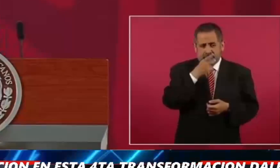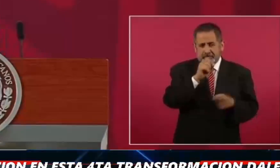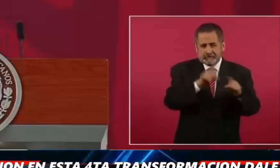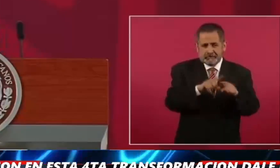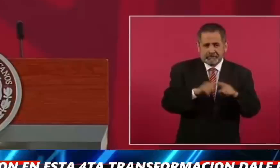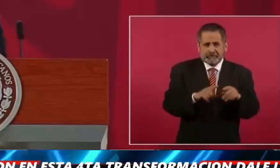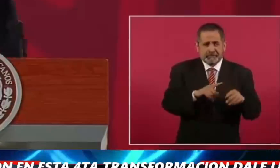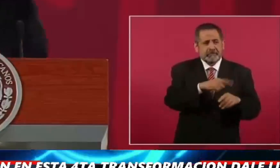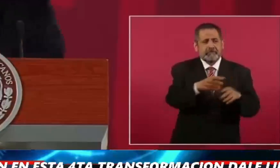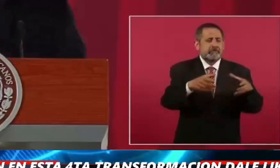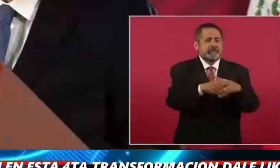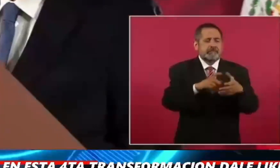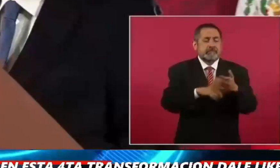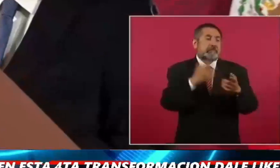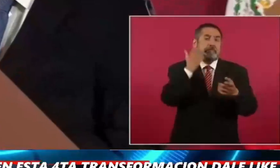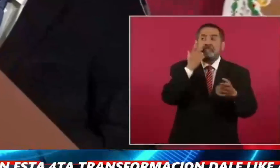la paladina de la libertad,